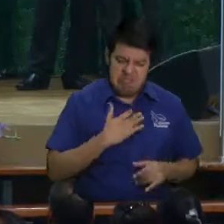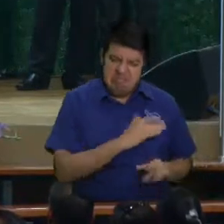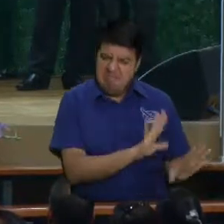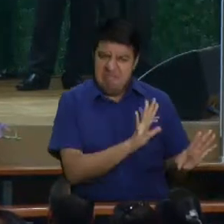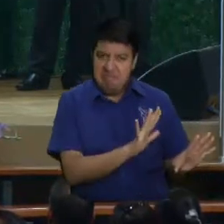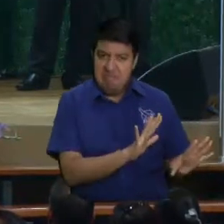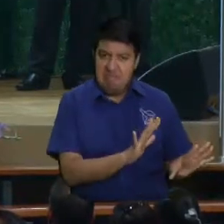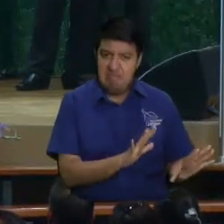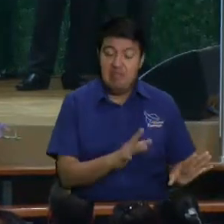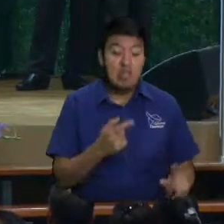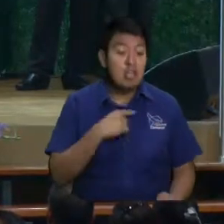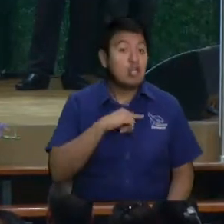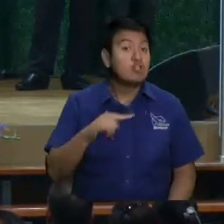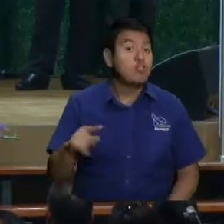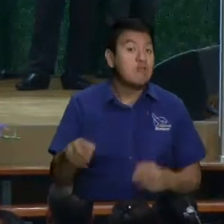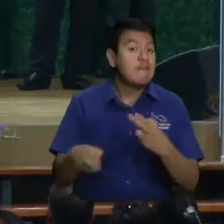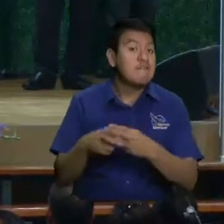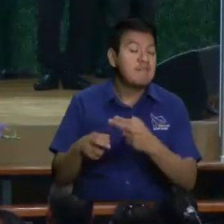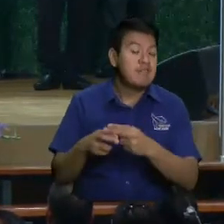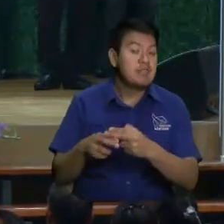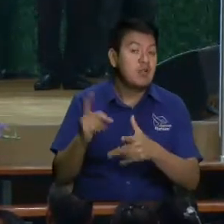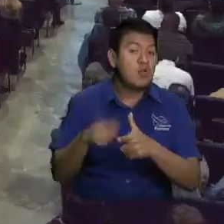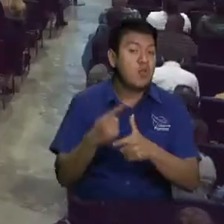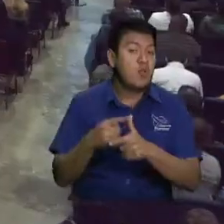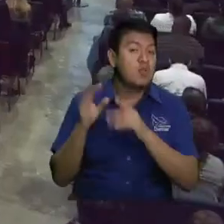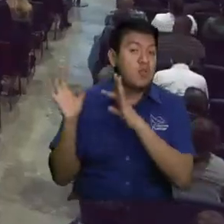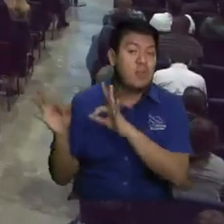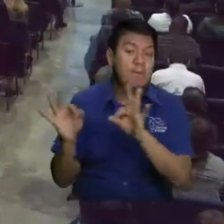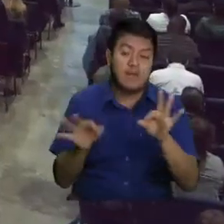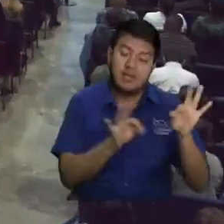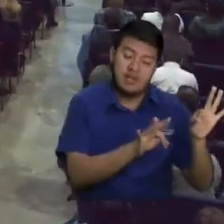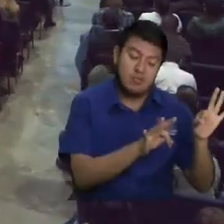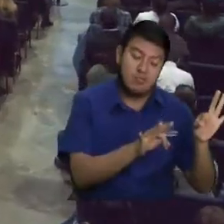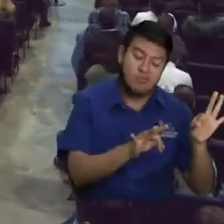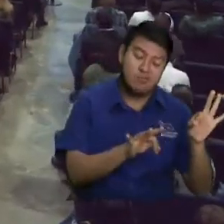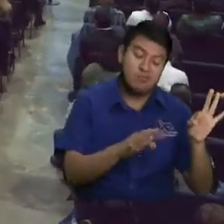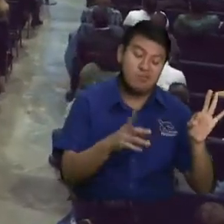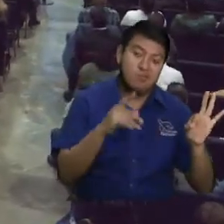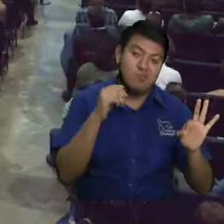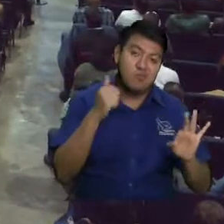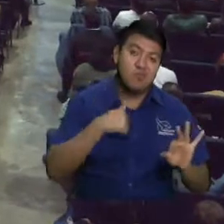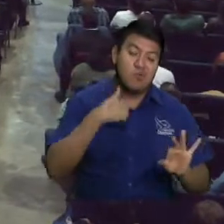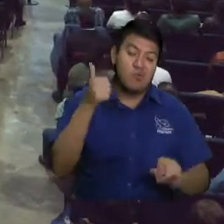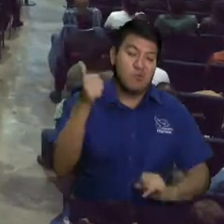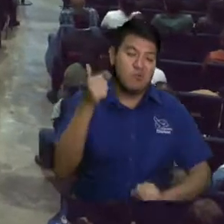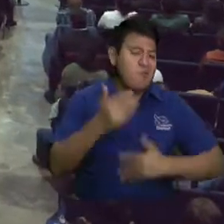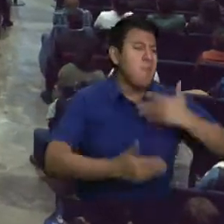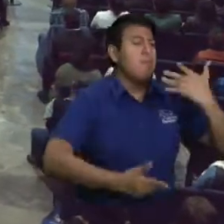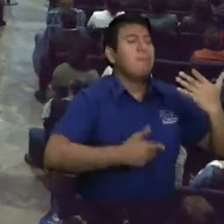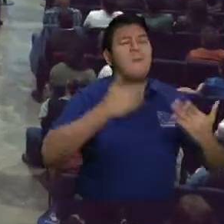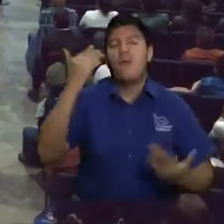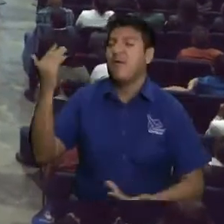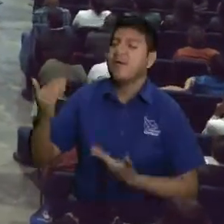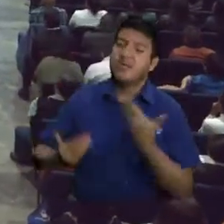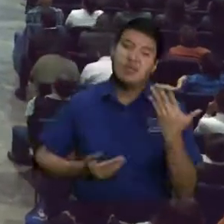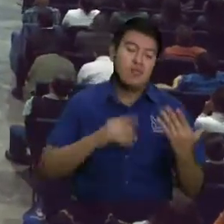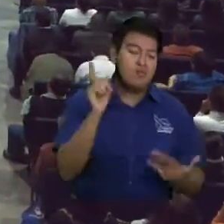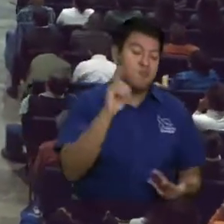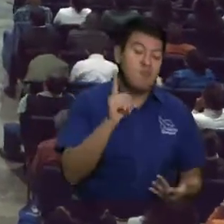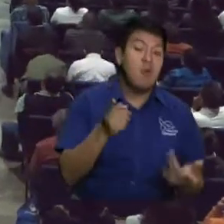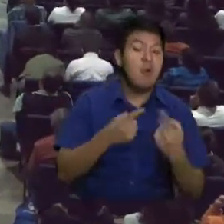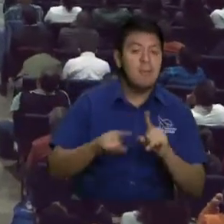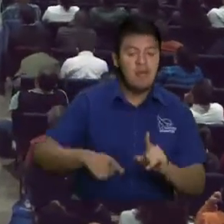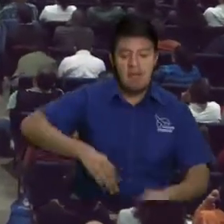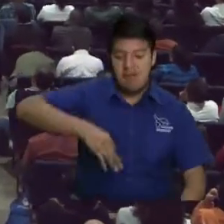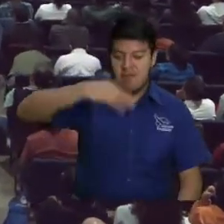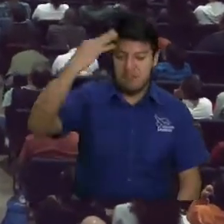soy tosco en la palabra. O sea, no soy un gran orador, pero lo que digo, lo digo, y lo que